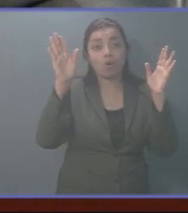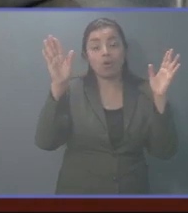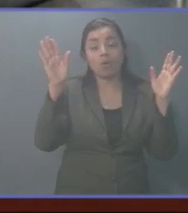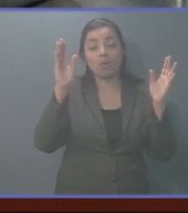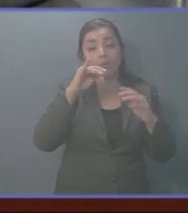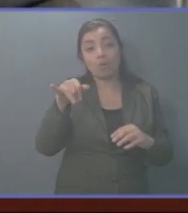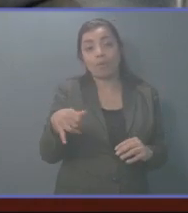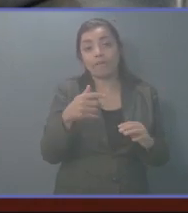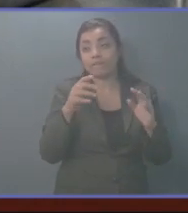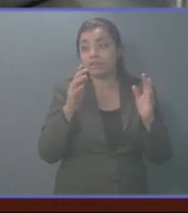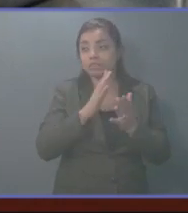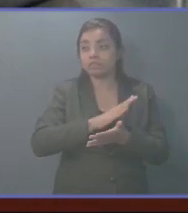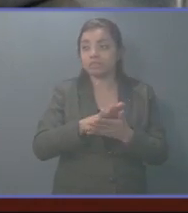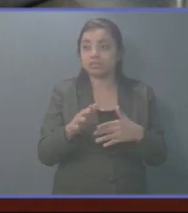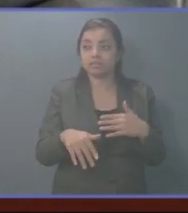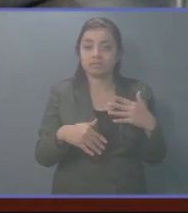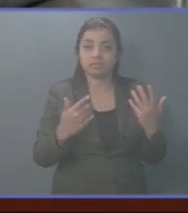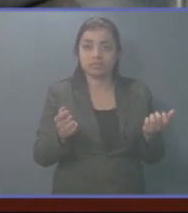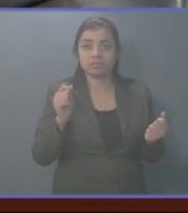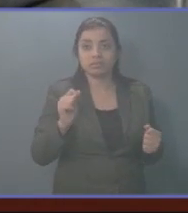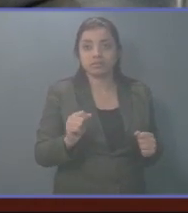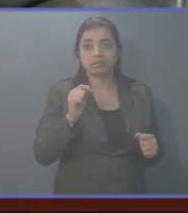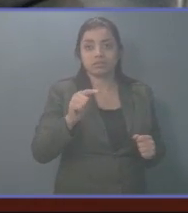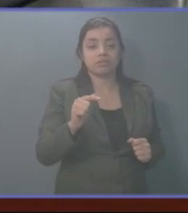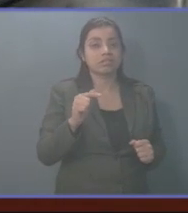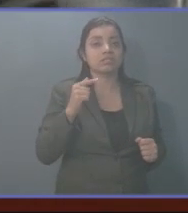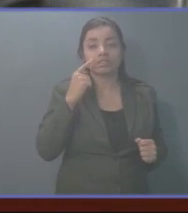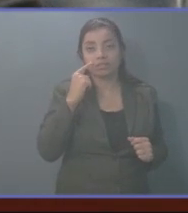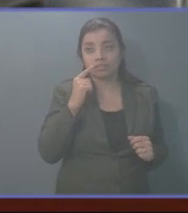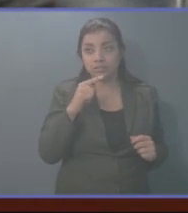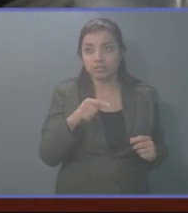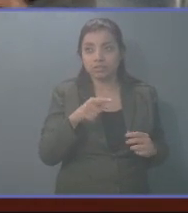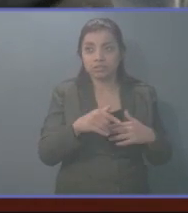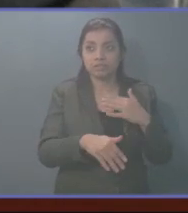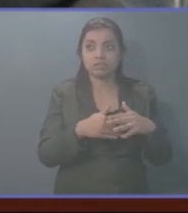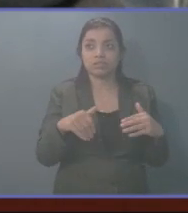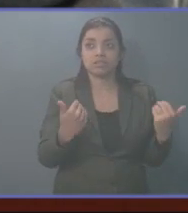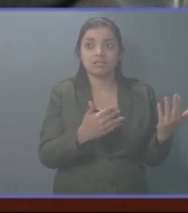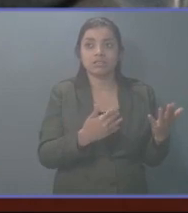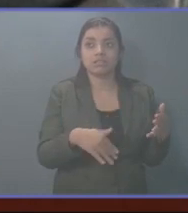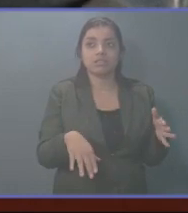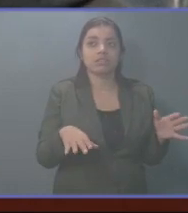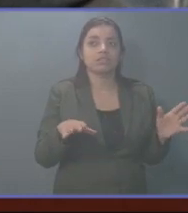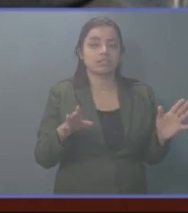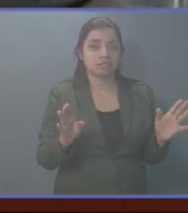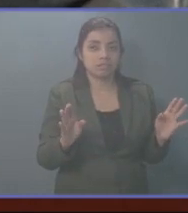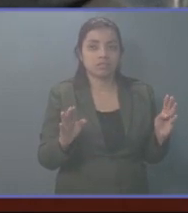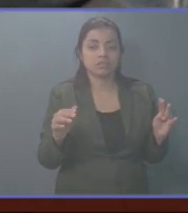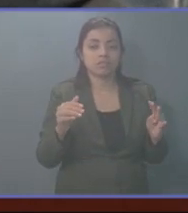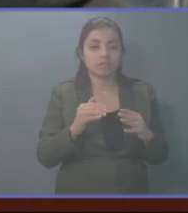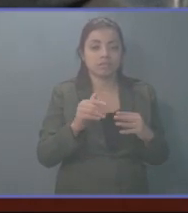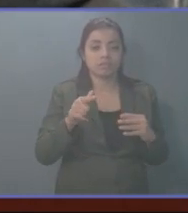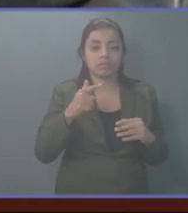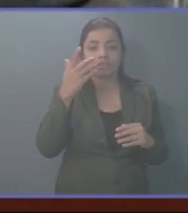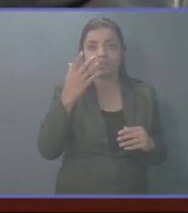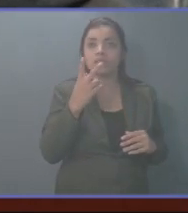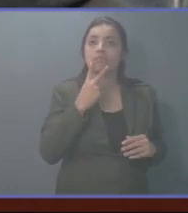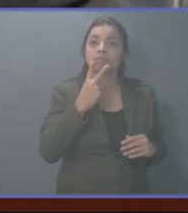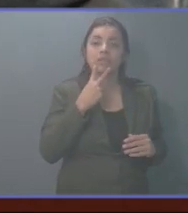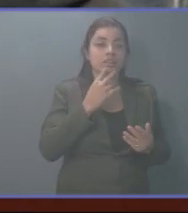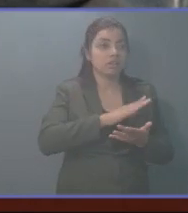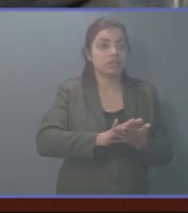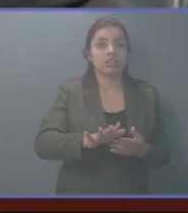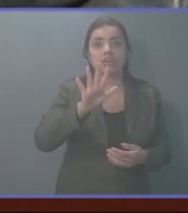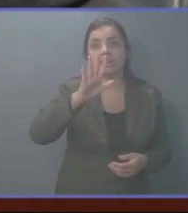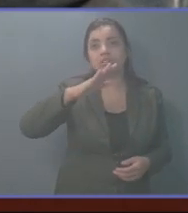de bronce que van en los cuatro lados y la cadena de plata que va al contorno de la misma urna. El recorrido del Viernes Santo inicia a las 5